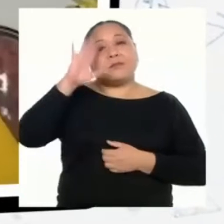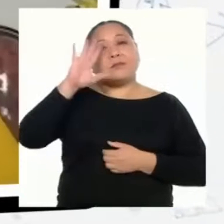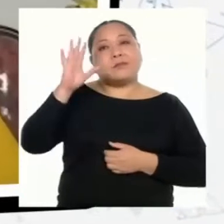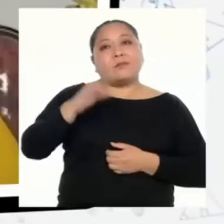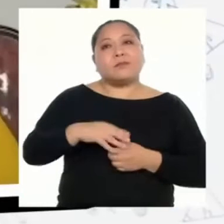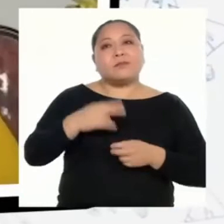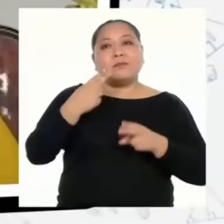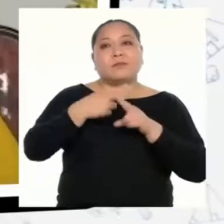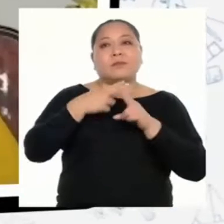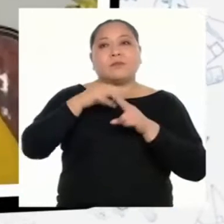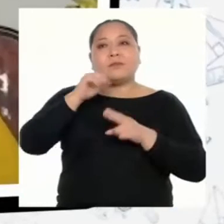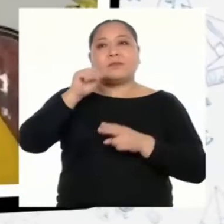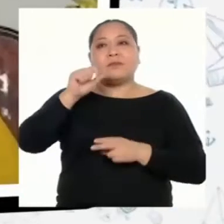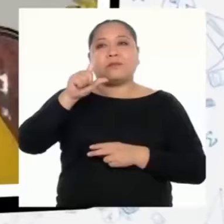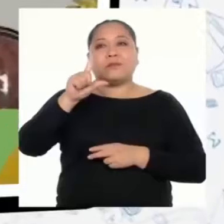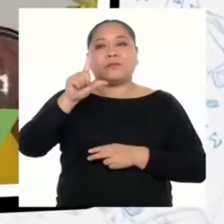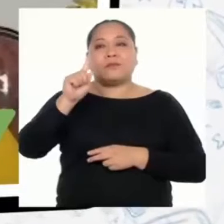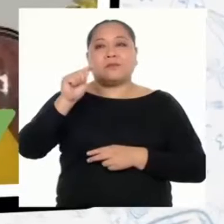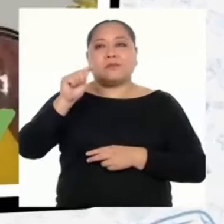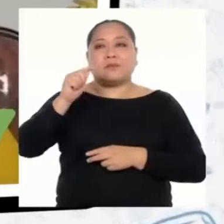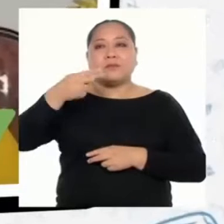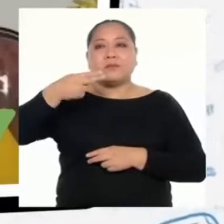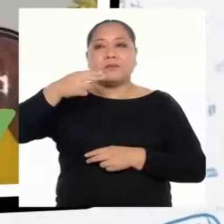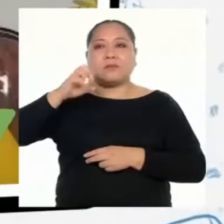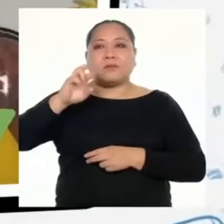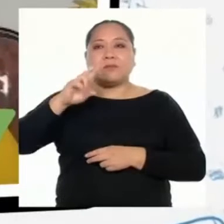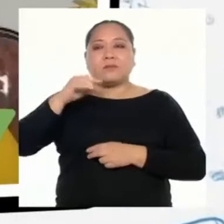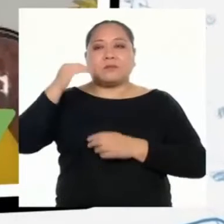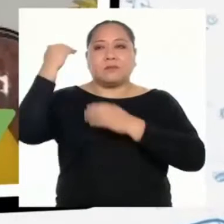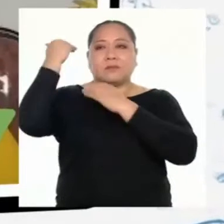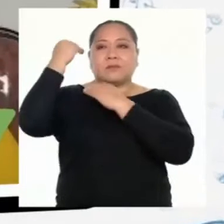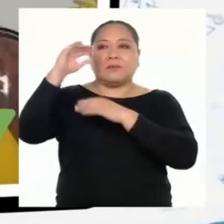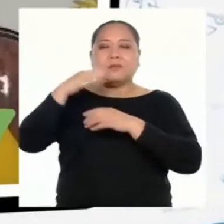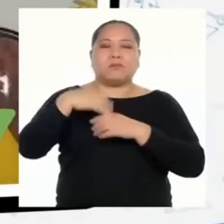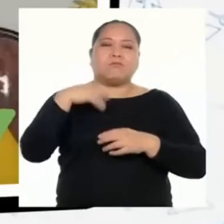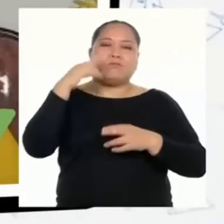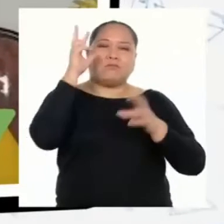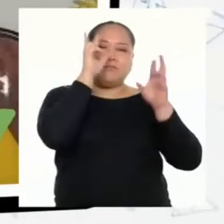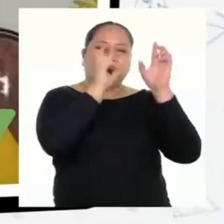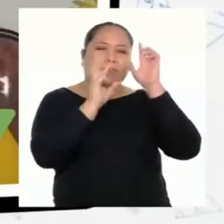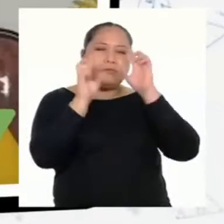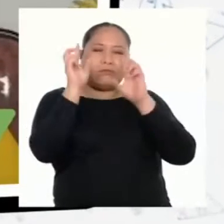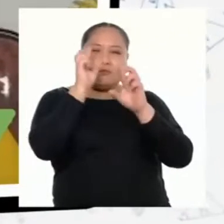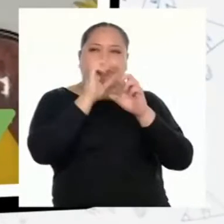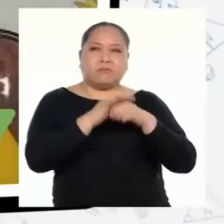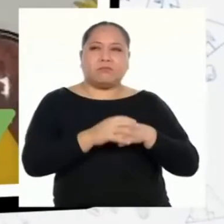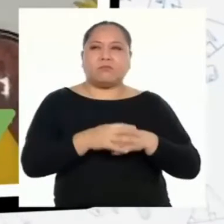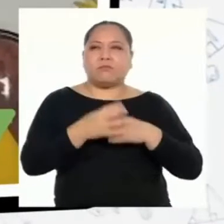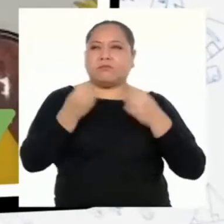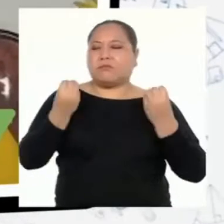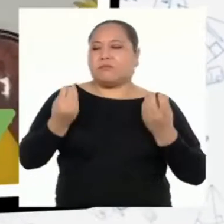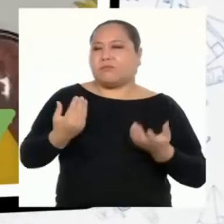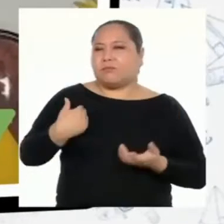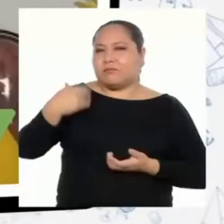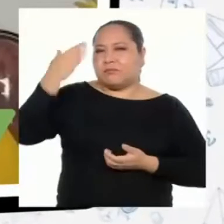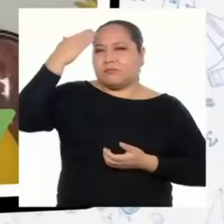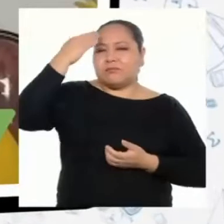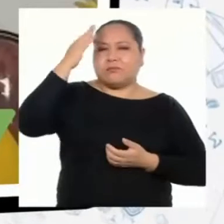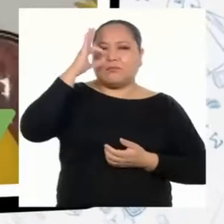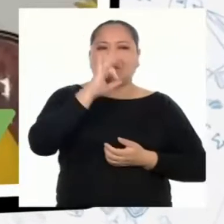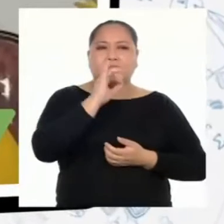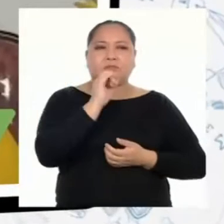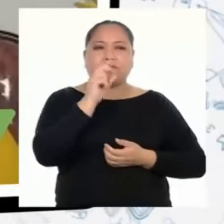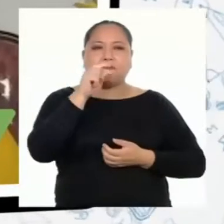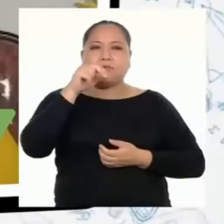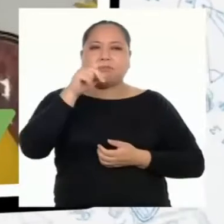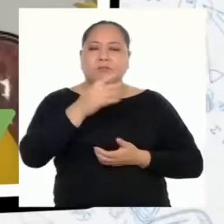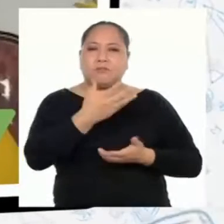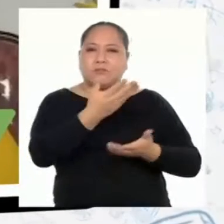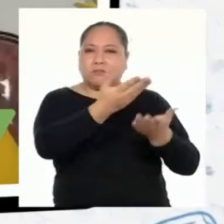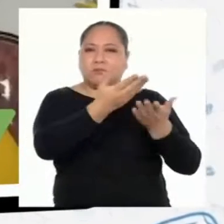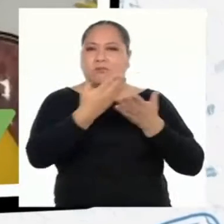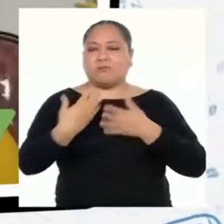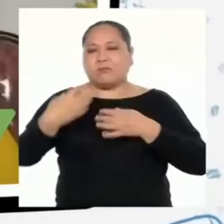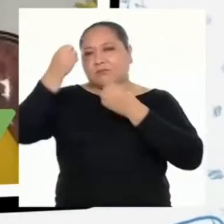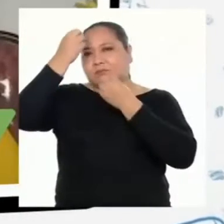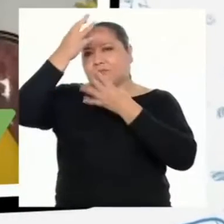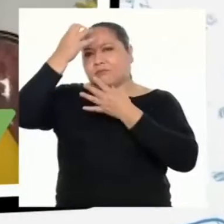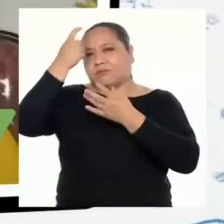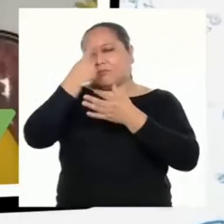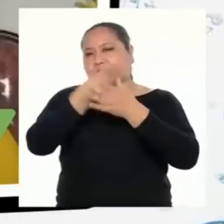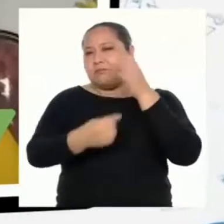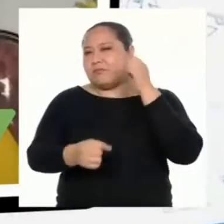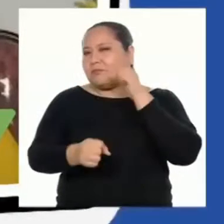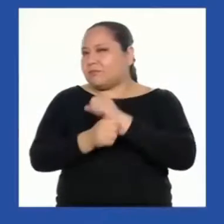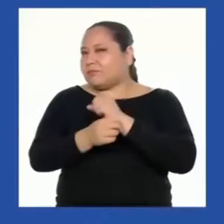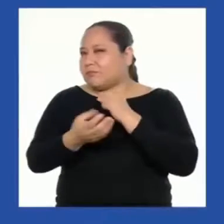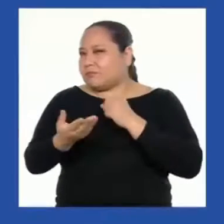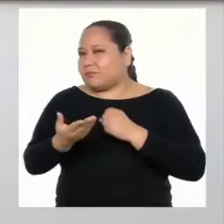Hola, soy Alter de la región Piura. Tengo una duda. ¿Cómo sé que las fuentes me transmiten